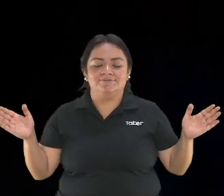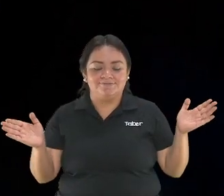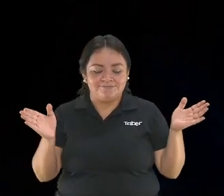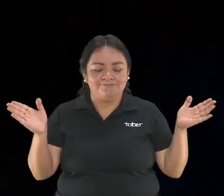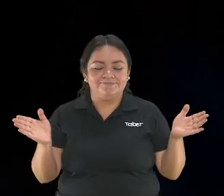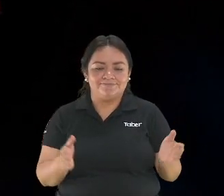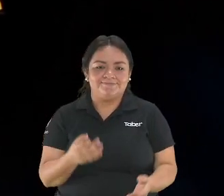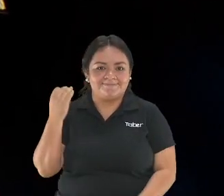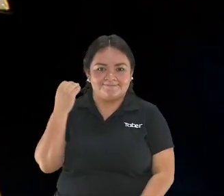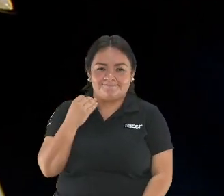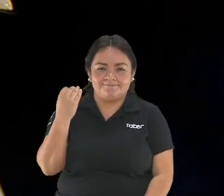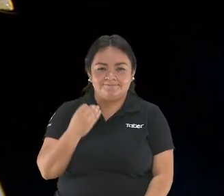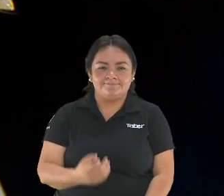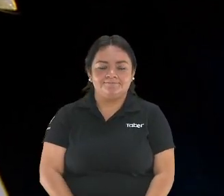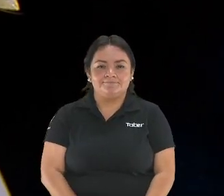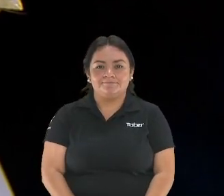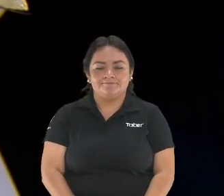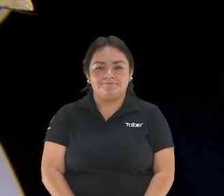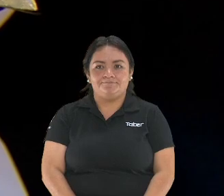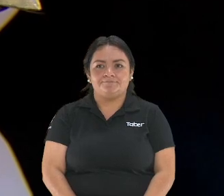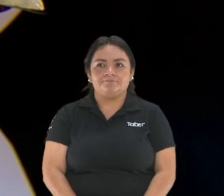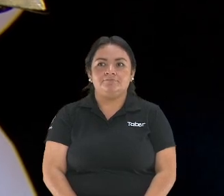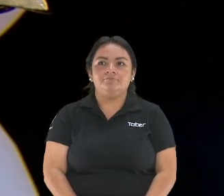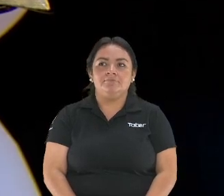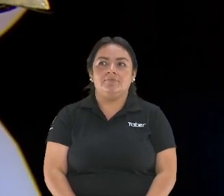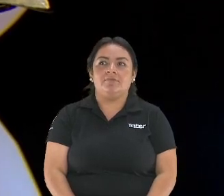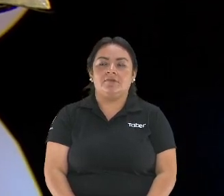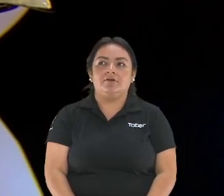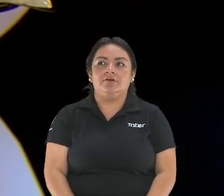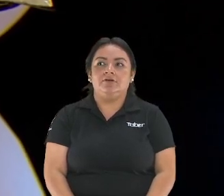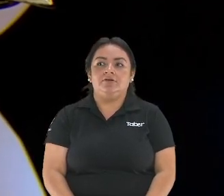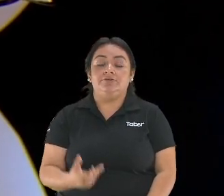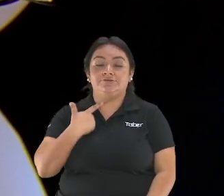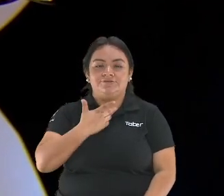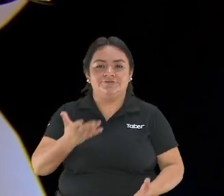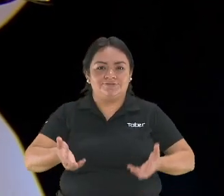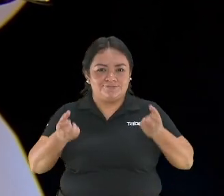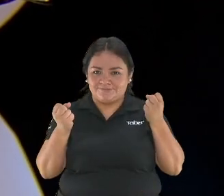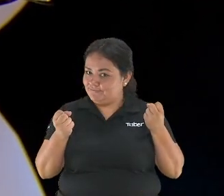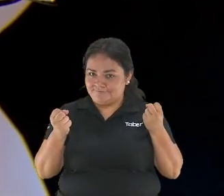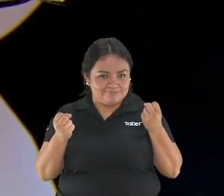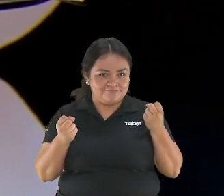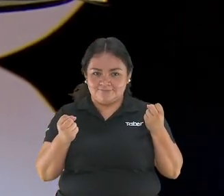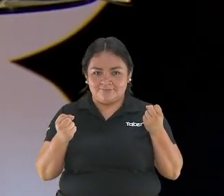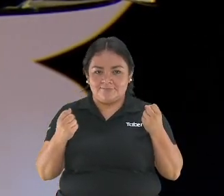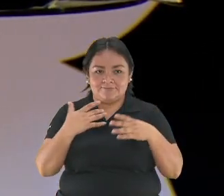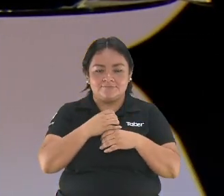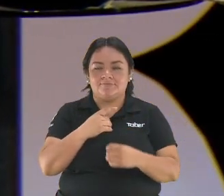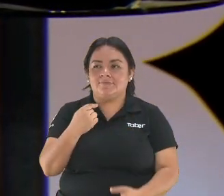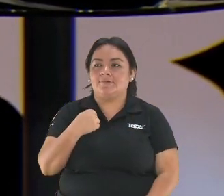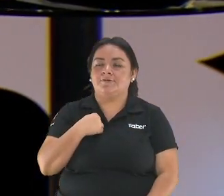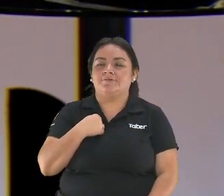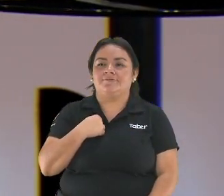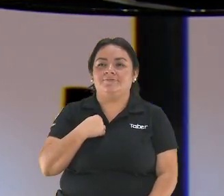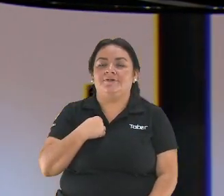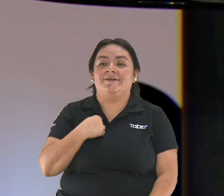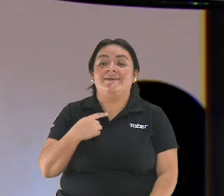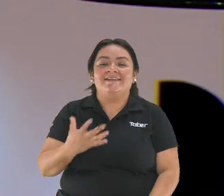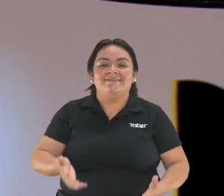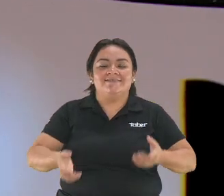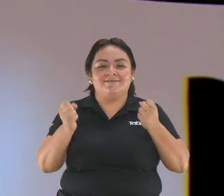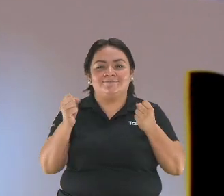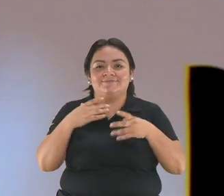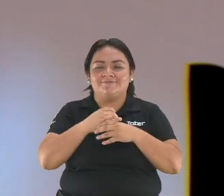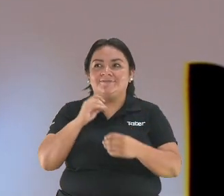el mal y no es para perseverar para la salvación no si la salvación no depende de usted ni de mí la salvación depende de